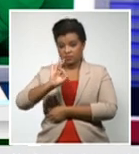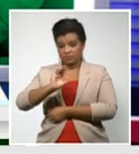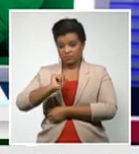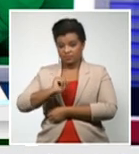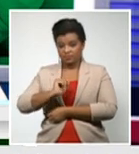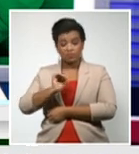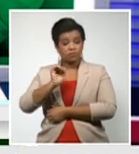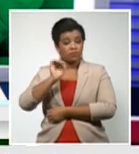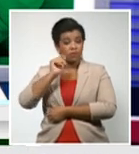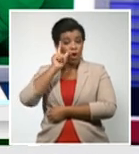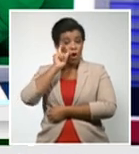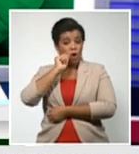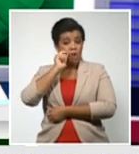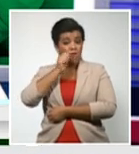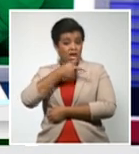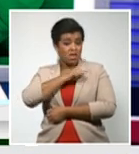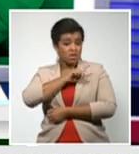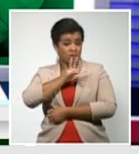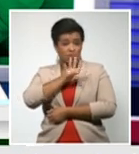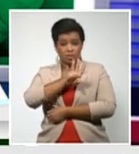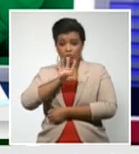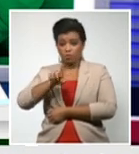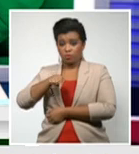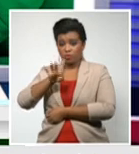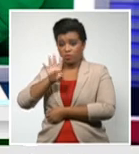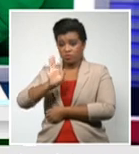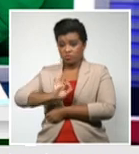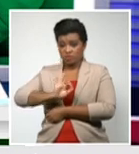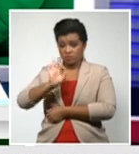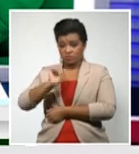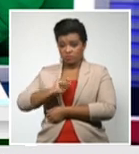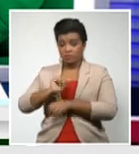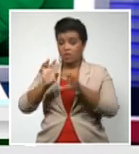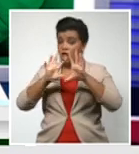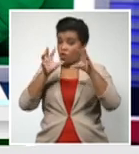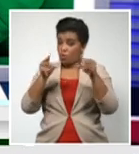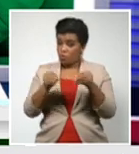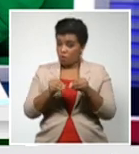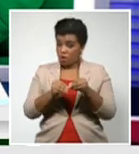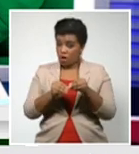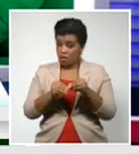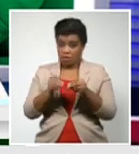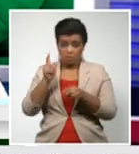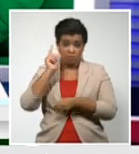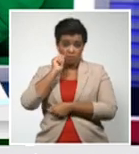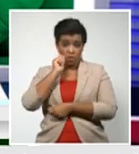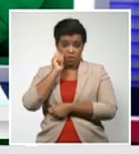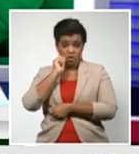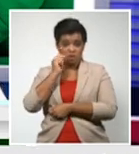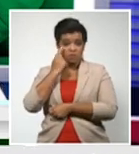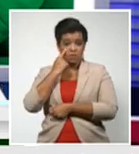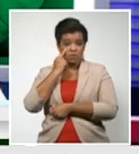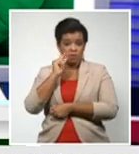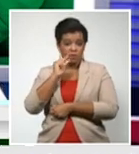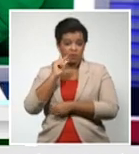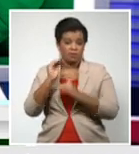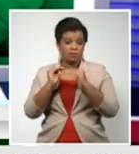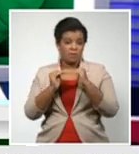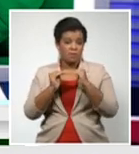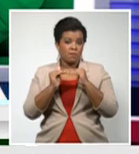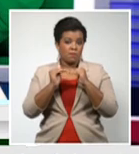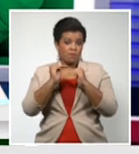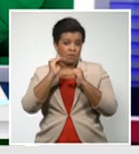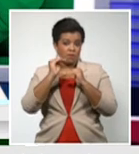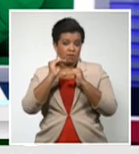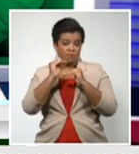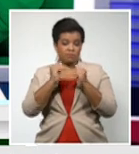Masculino, ayer 44,4%, y en el acumulado de todas formas con un número discretamente